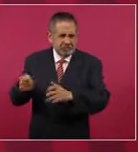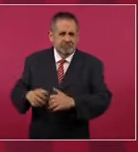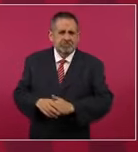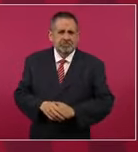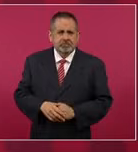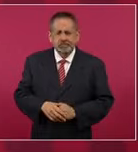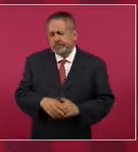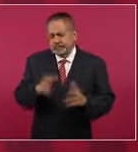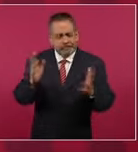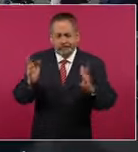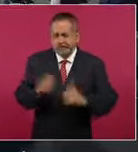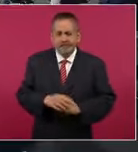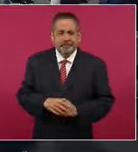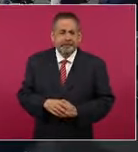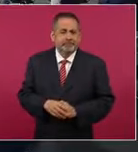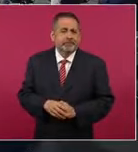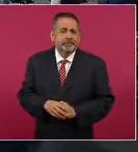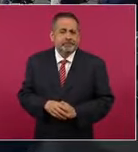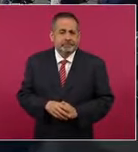Pero aún